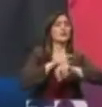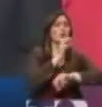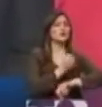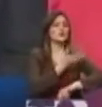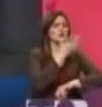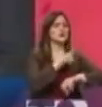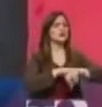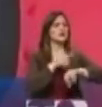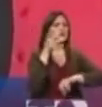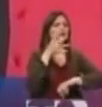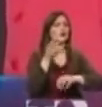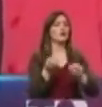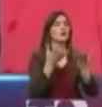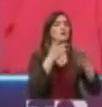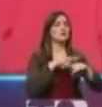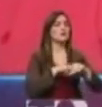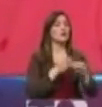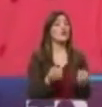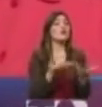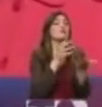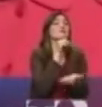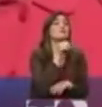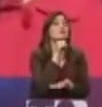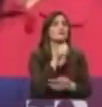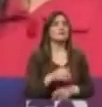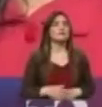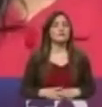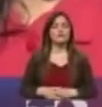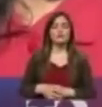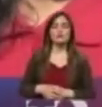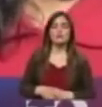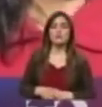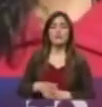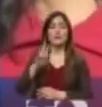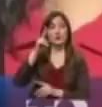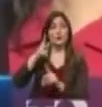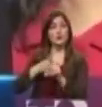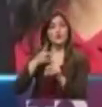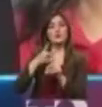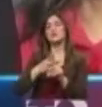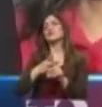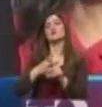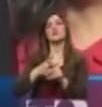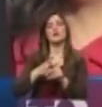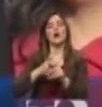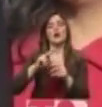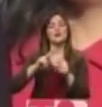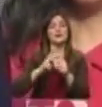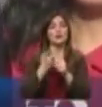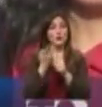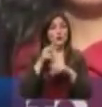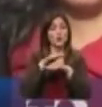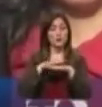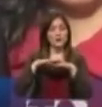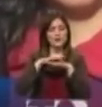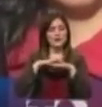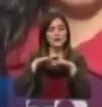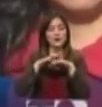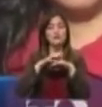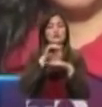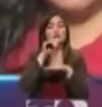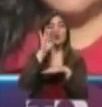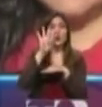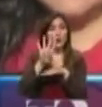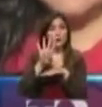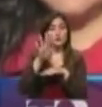¿Cuántos profesores hacen falta? Buen día. Lastimosamente están 2 meses los chicos de segundo de bachillerato sin 4 profesores,